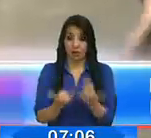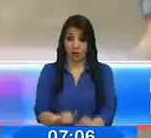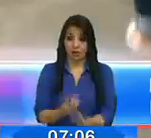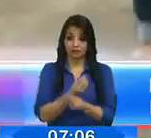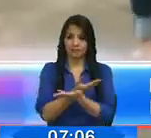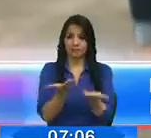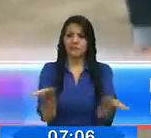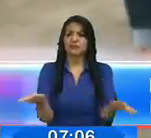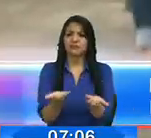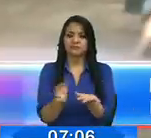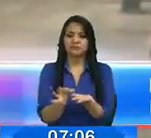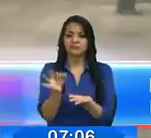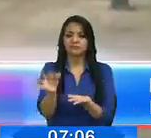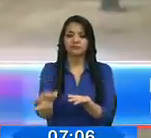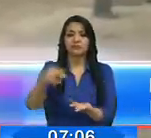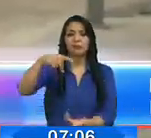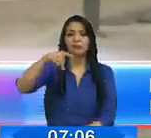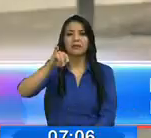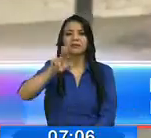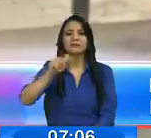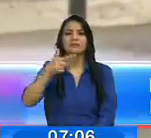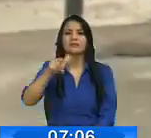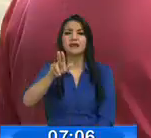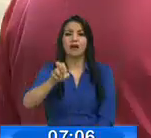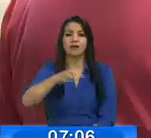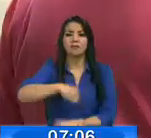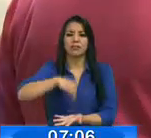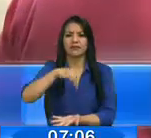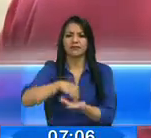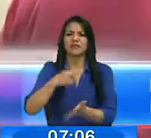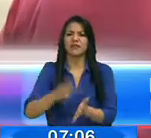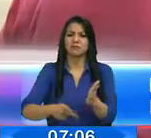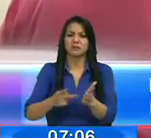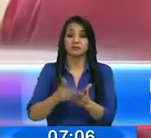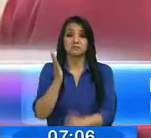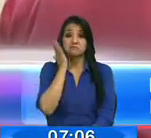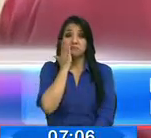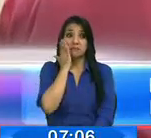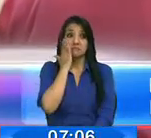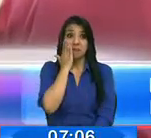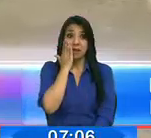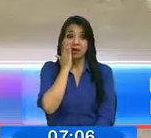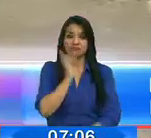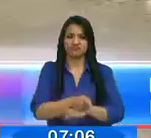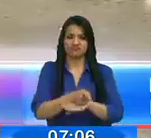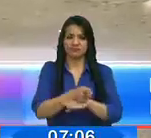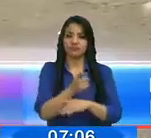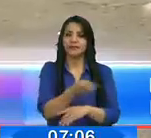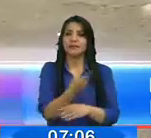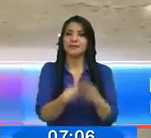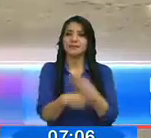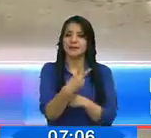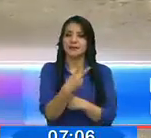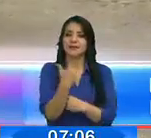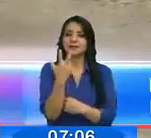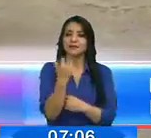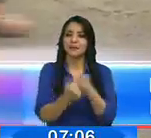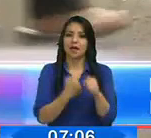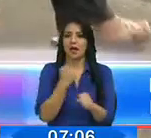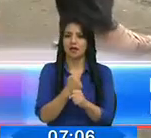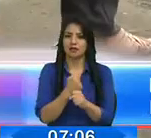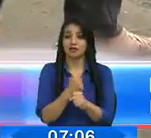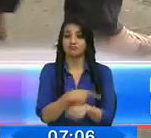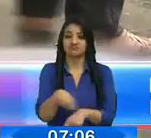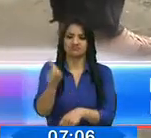contamos sucedió en el cantón Pichincha de la provincia de Manabí. Una madre supuestamente ofertaba a su hija de 15 años como si